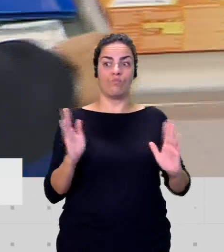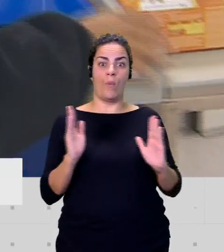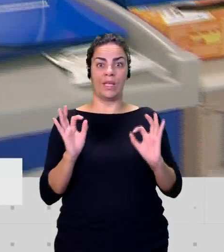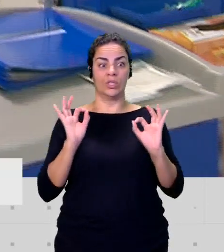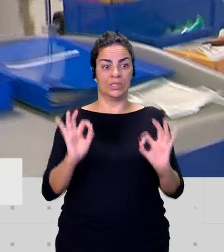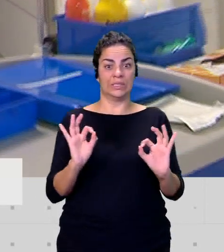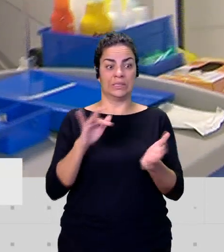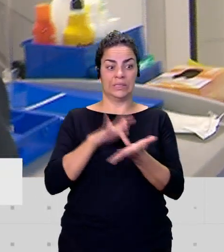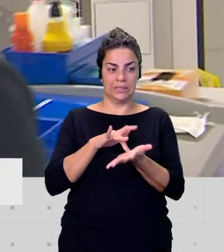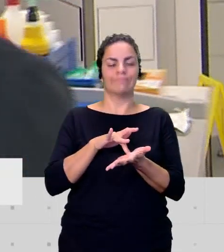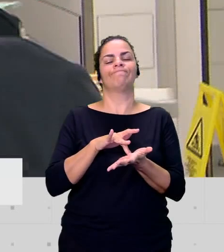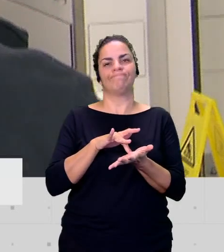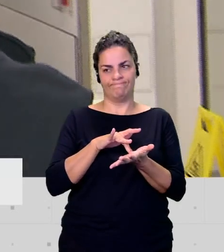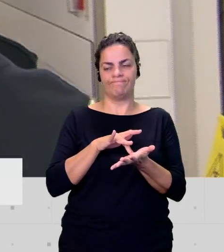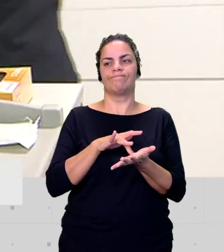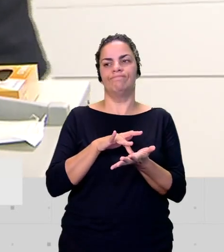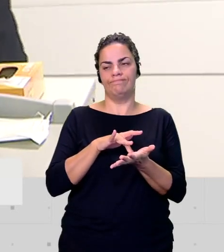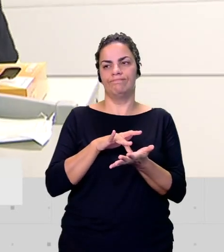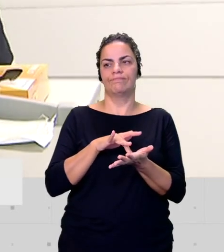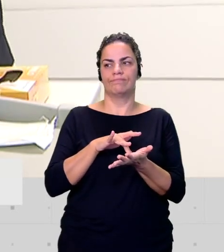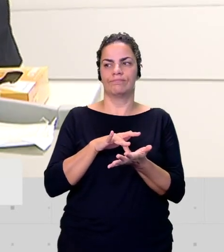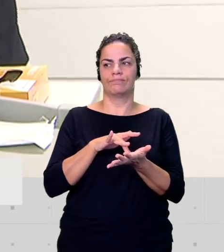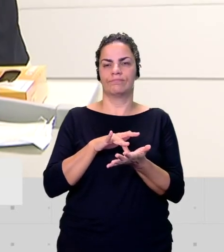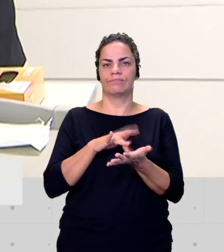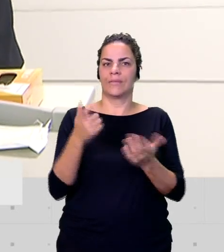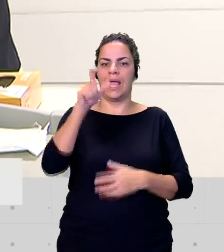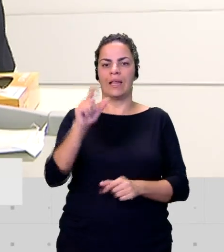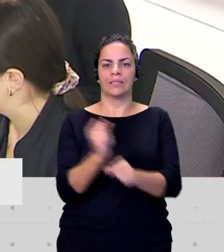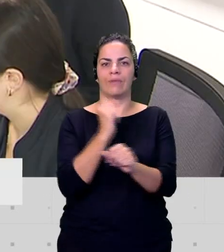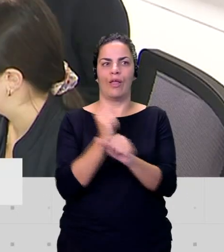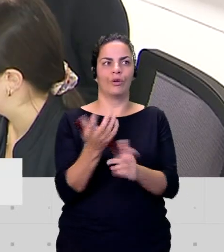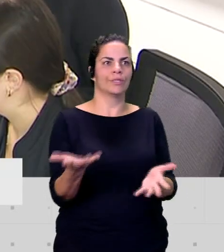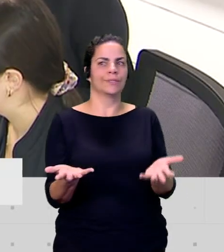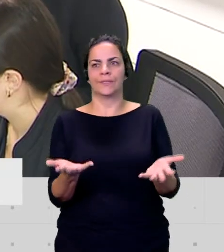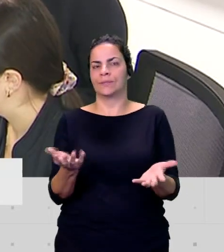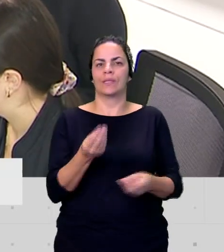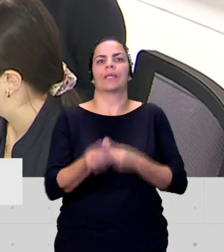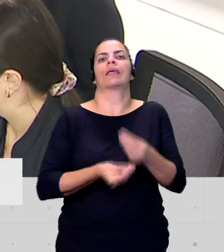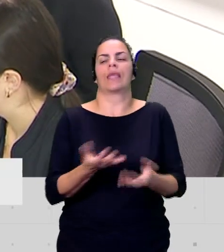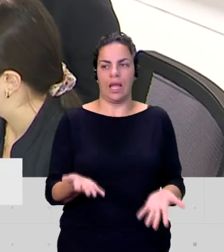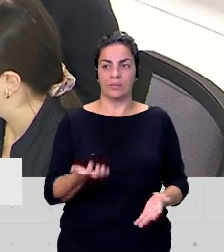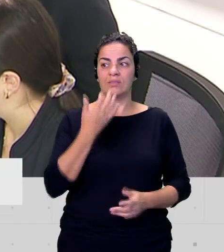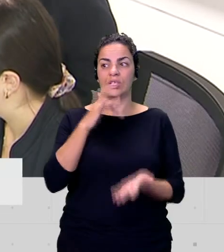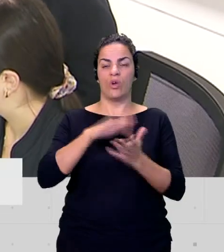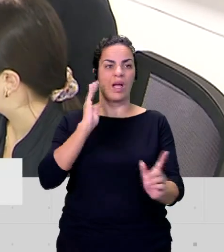críticos, ¿vale? El trabajador se queda indefenso. O sea, ¿cómo actúas ante una